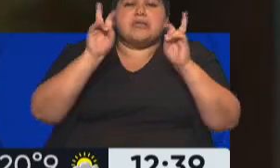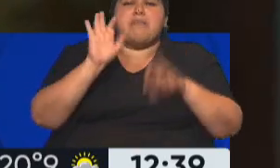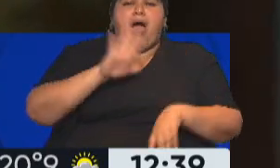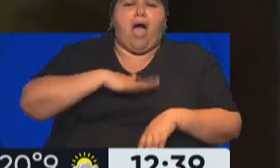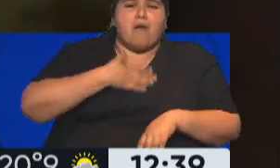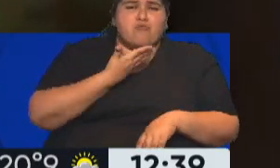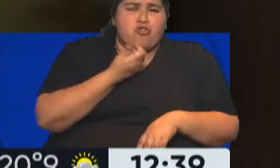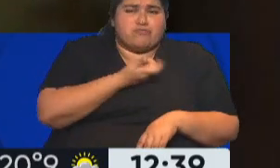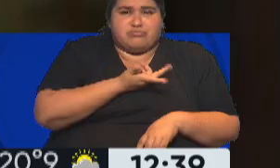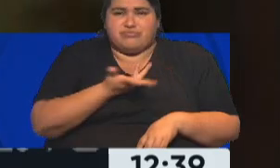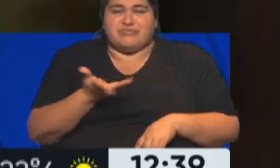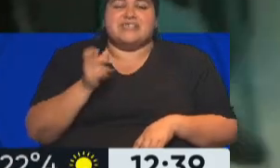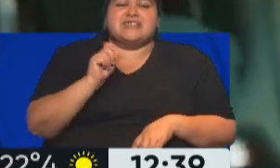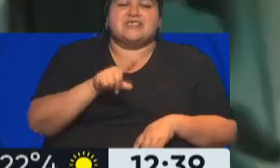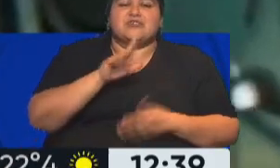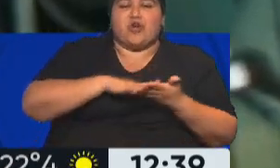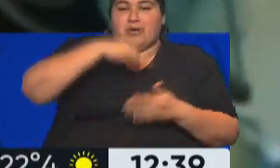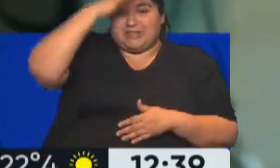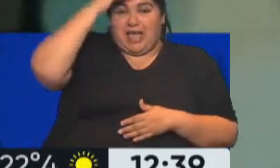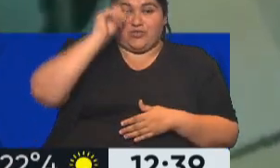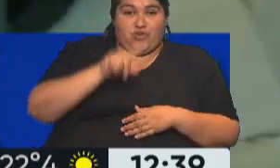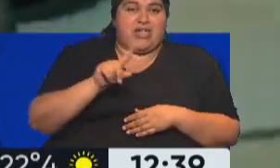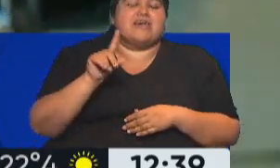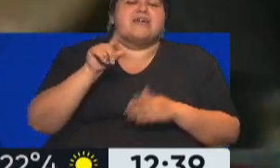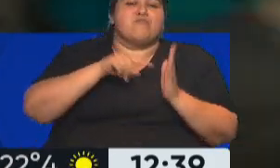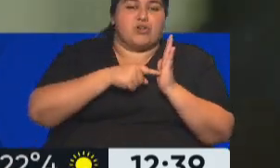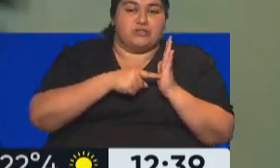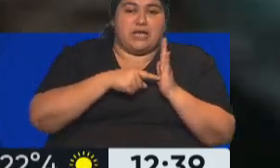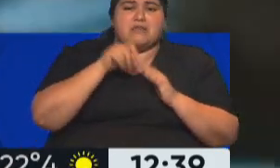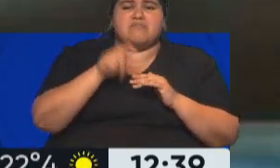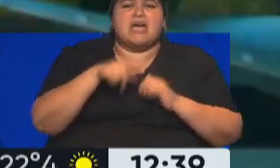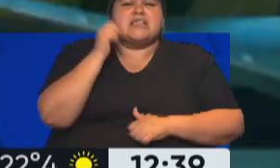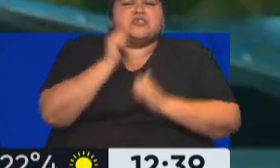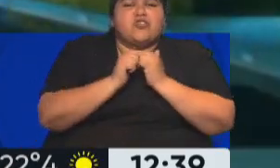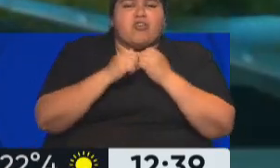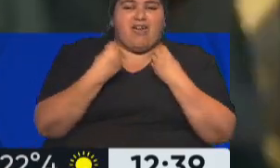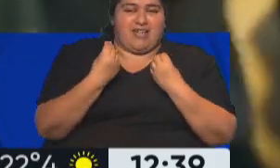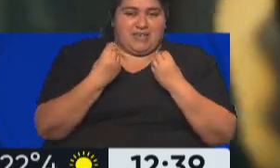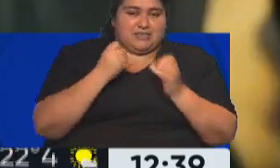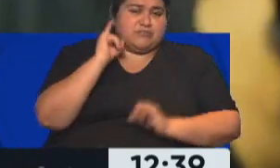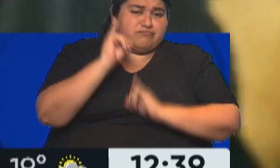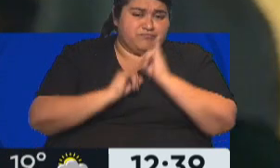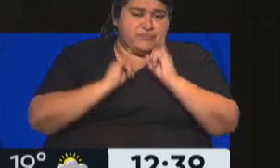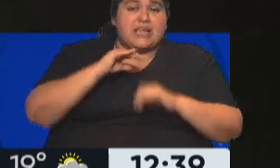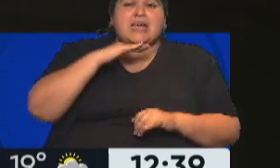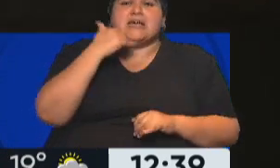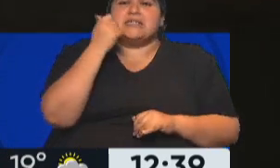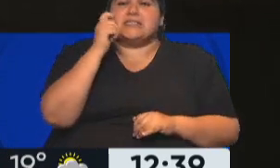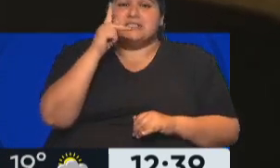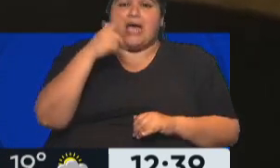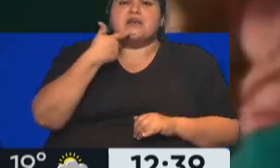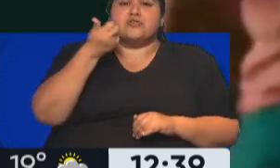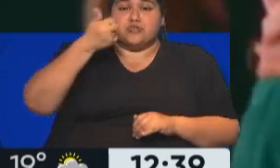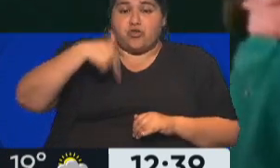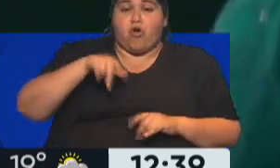y teatro en Buenos Aires. Esta es la historia que dirigió Michael Taylor Jackson, quien llega a la Argentina como